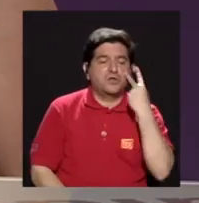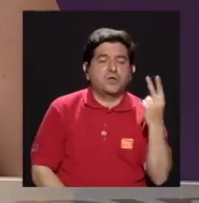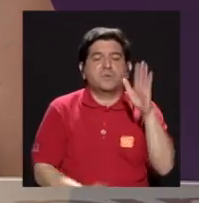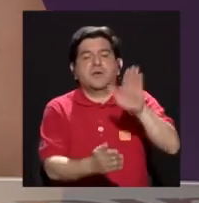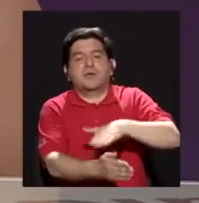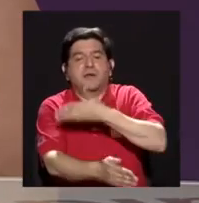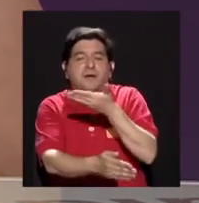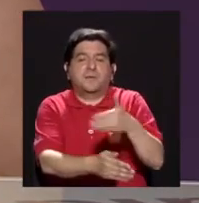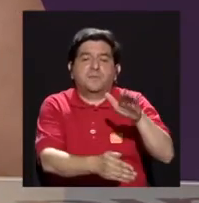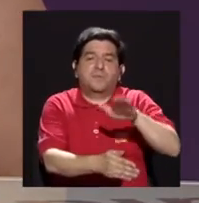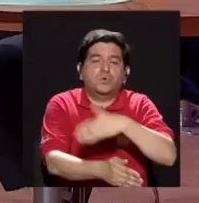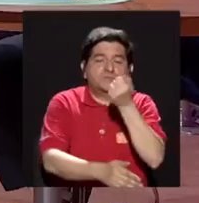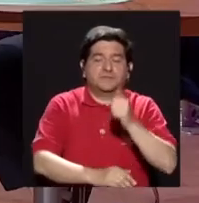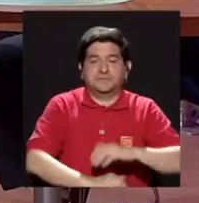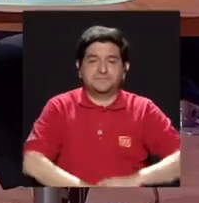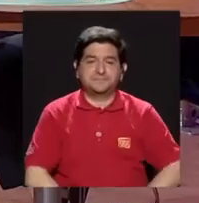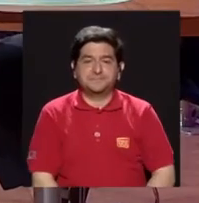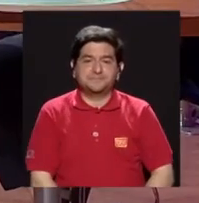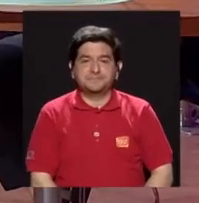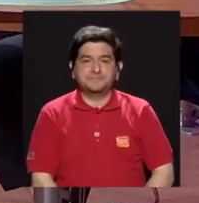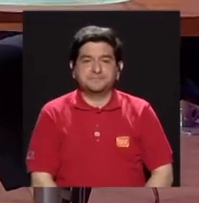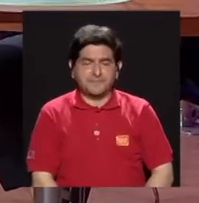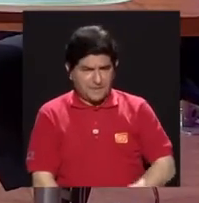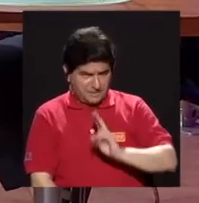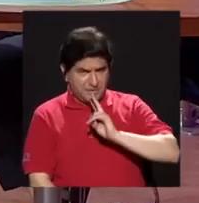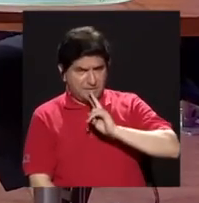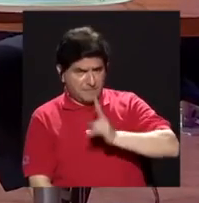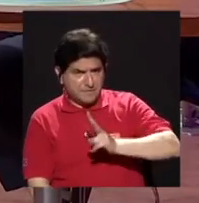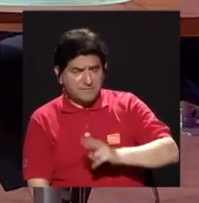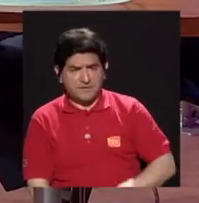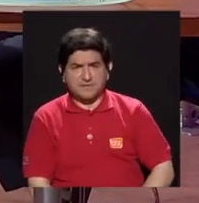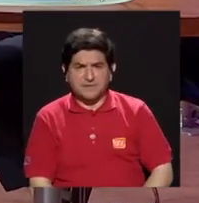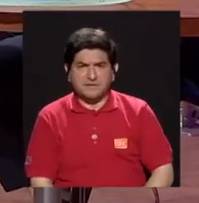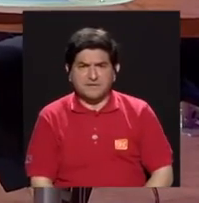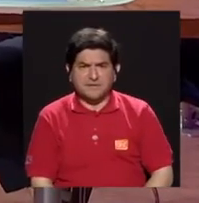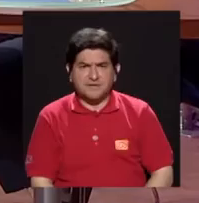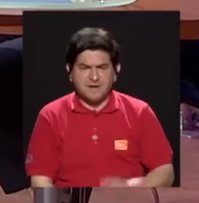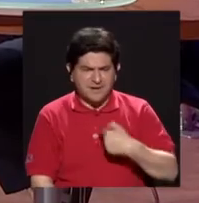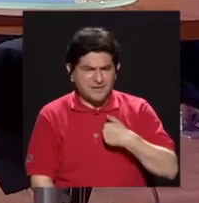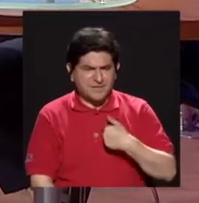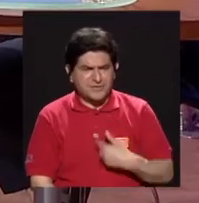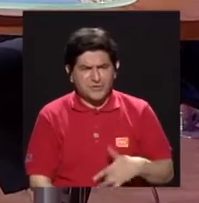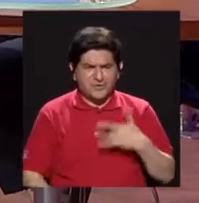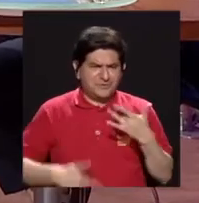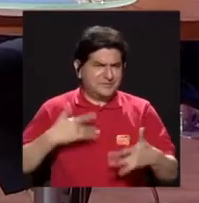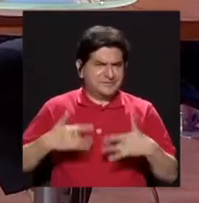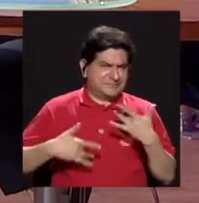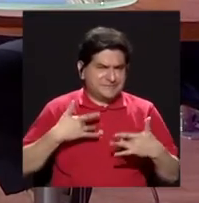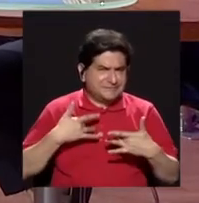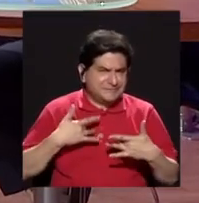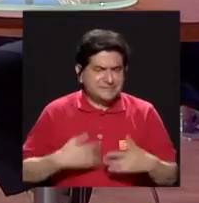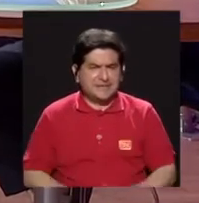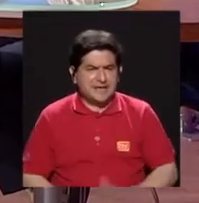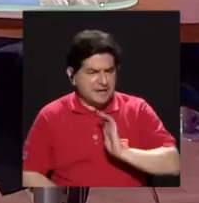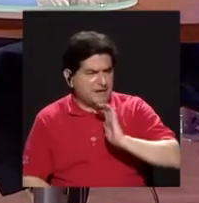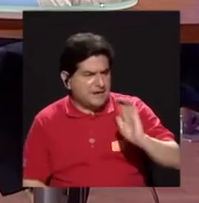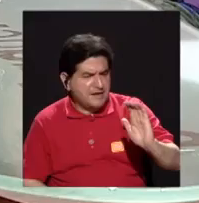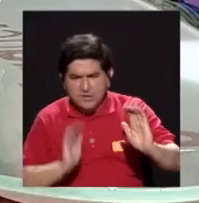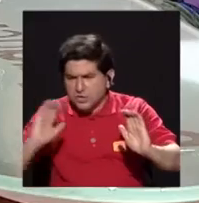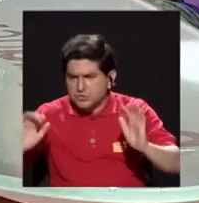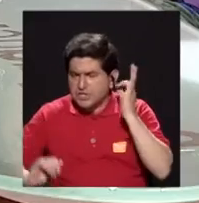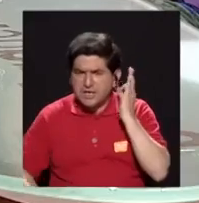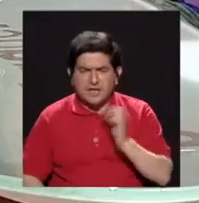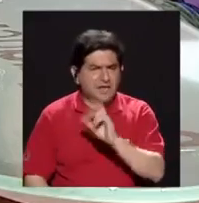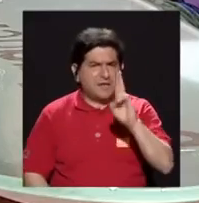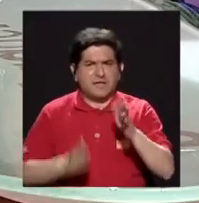música, ¿verdad? Y realmente me da la impresión de que, sobre todo para los niños y las niñas, sean de